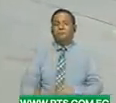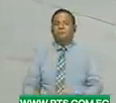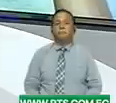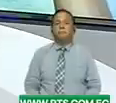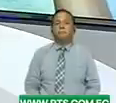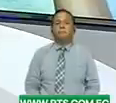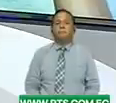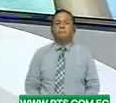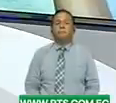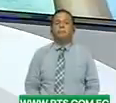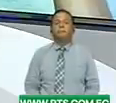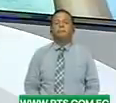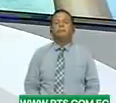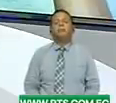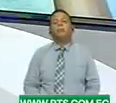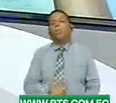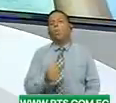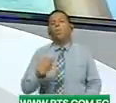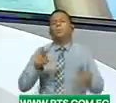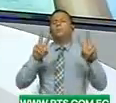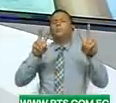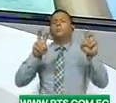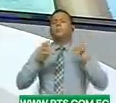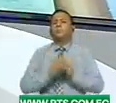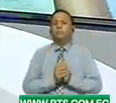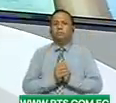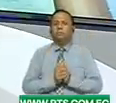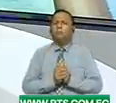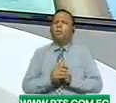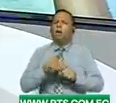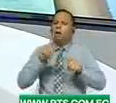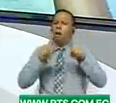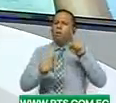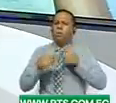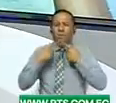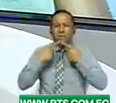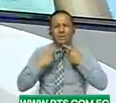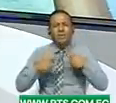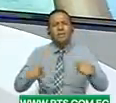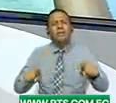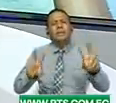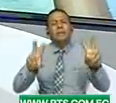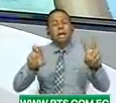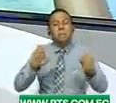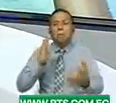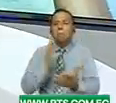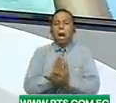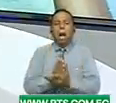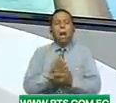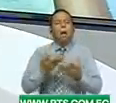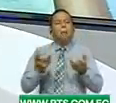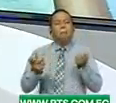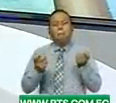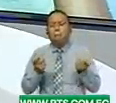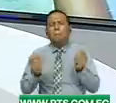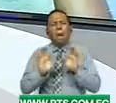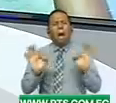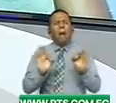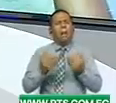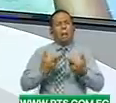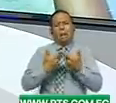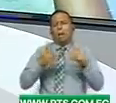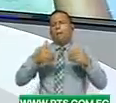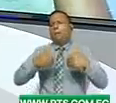Ceballos. Pasamos a otro tema. El fin de restricción de aforo en el país y el anuncio de la posible eliminación del uso de la